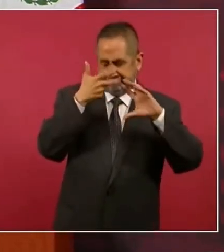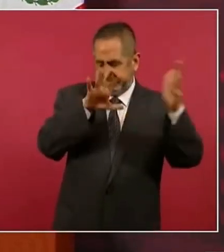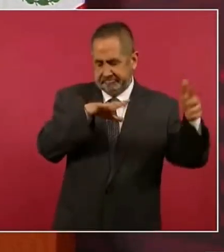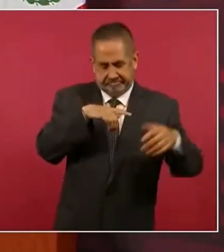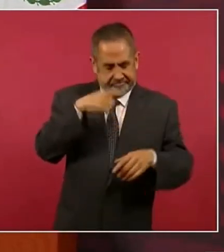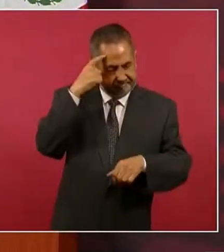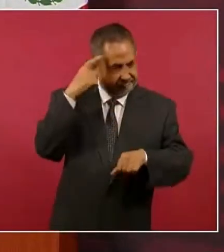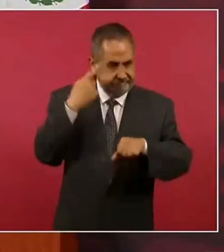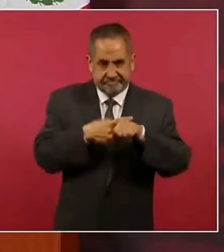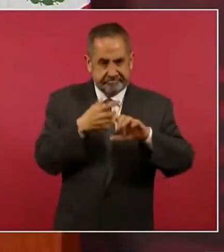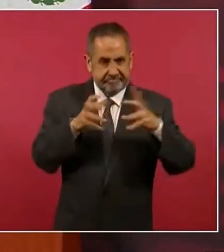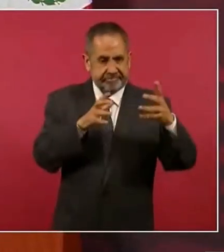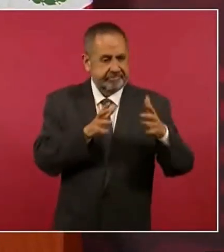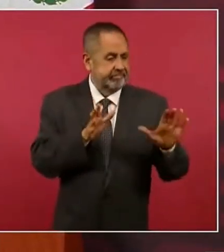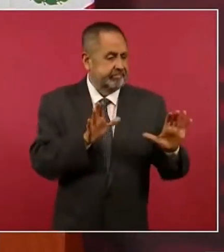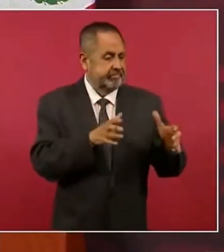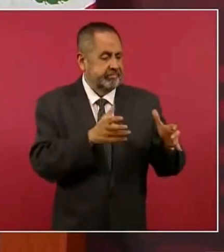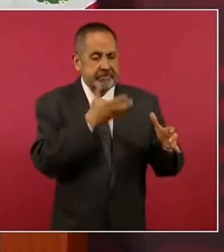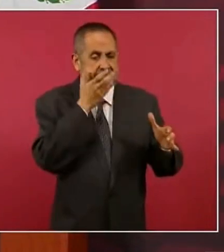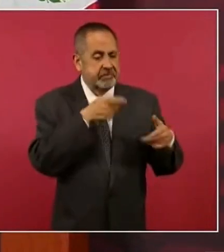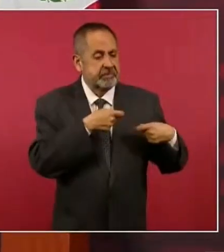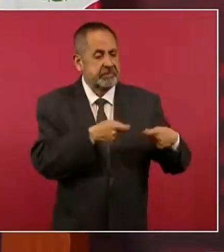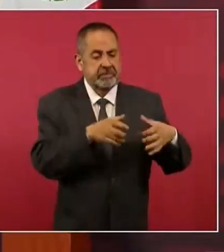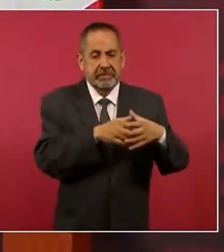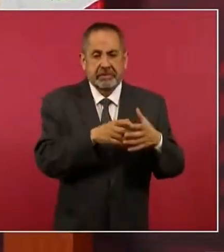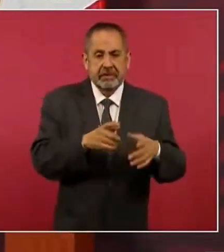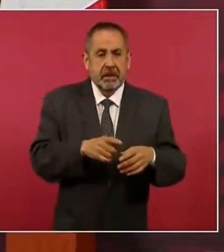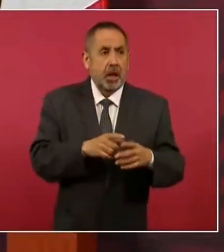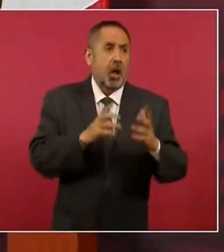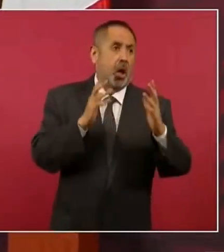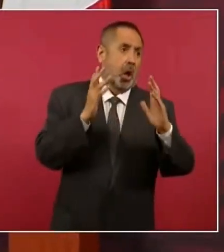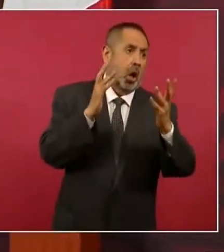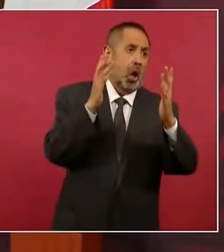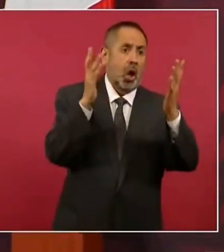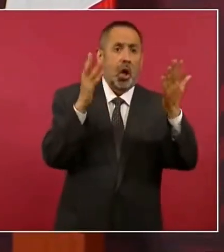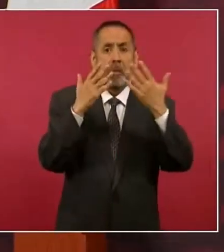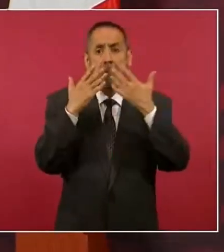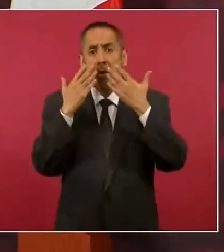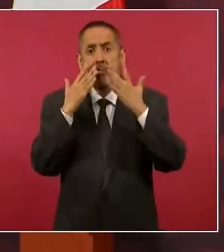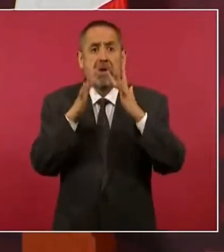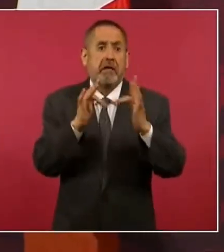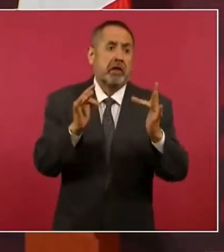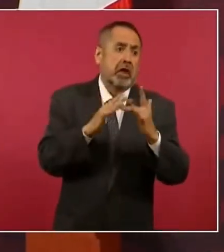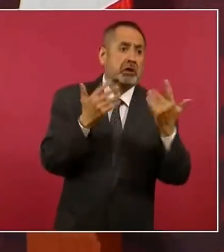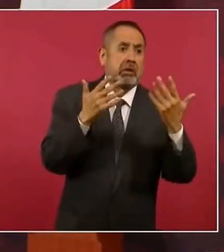de la ciudad, el conservadurismo. Ahí, en vez de